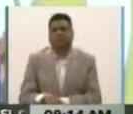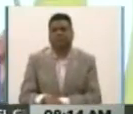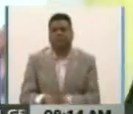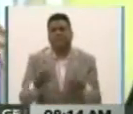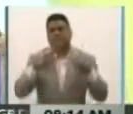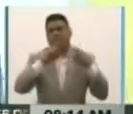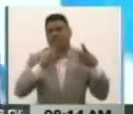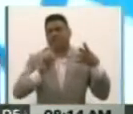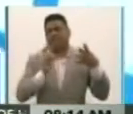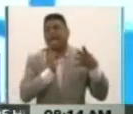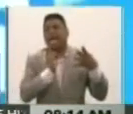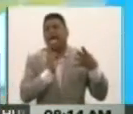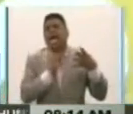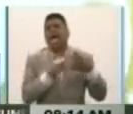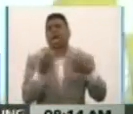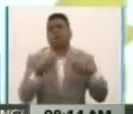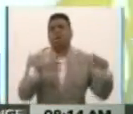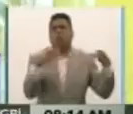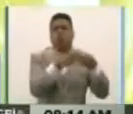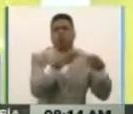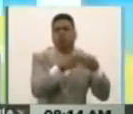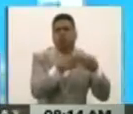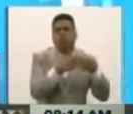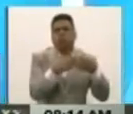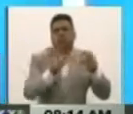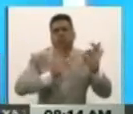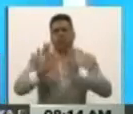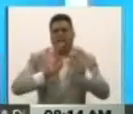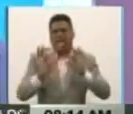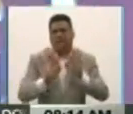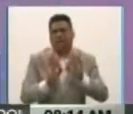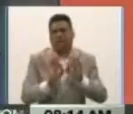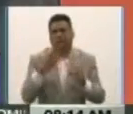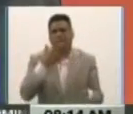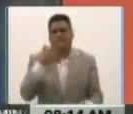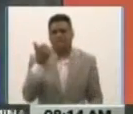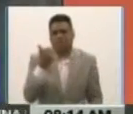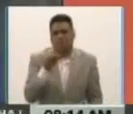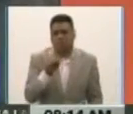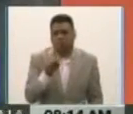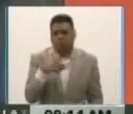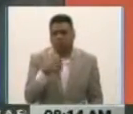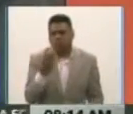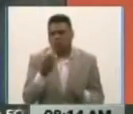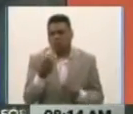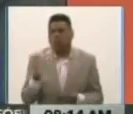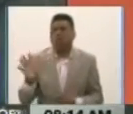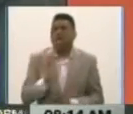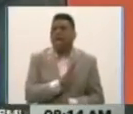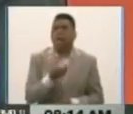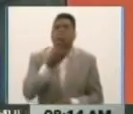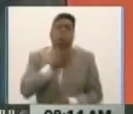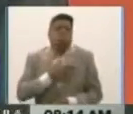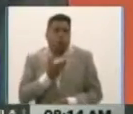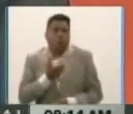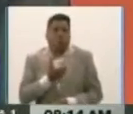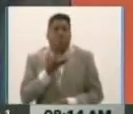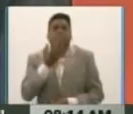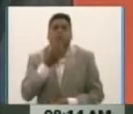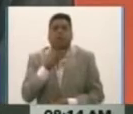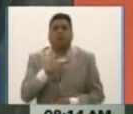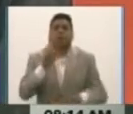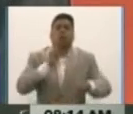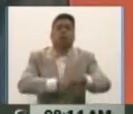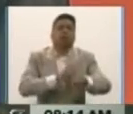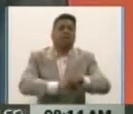va a fortalecer tener un elenco propio a la compañía? Bueno, va a haber la posibilidad, además de desplegarnos, de estar, por ejemplo, tener temporadas